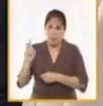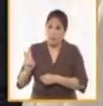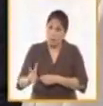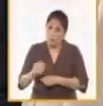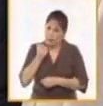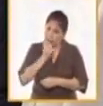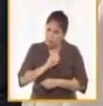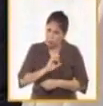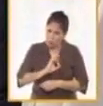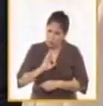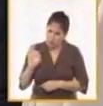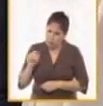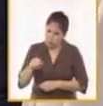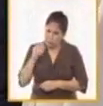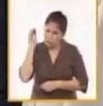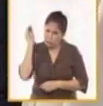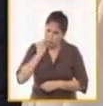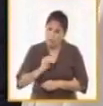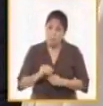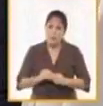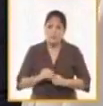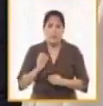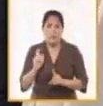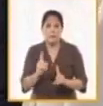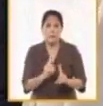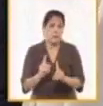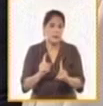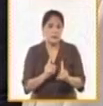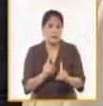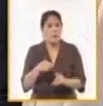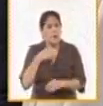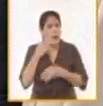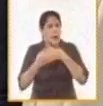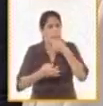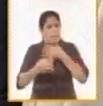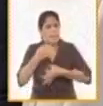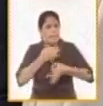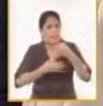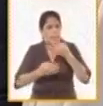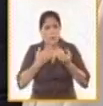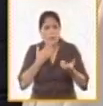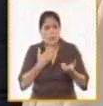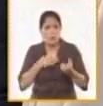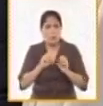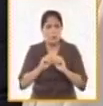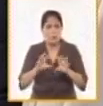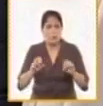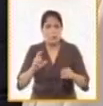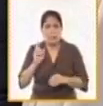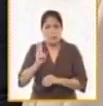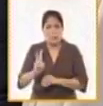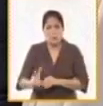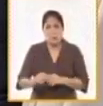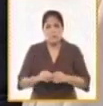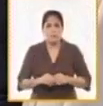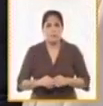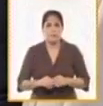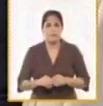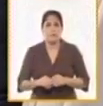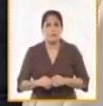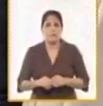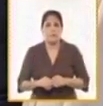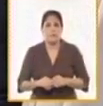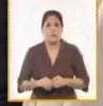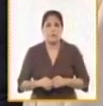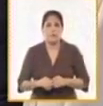conocemos el asedio, ¿no? Pero quisiera sus valoraciones al respecto, cómo se desarrolló, sobre todo cómo